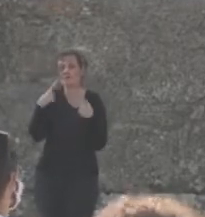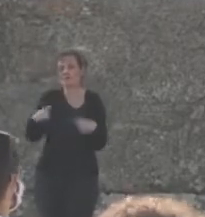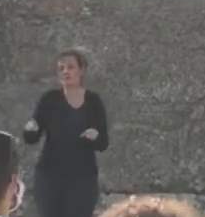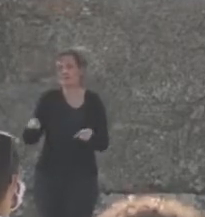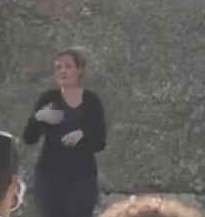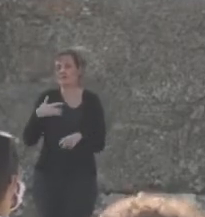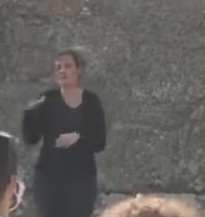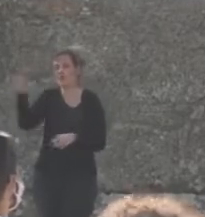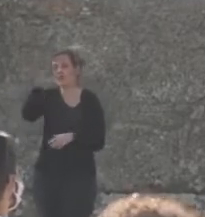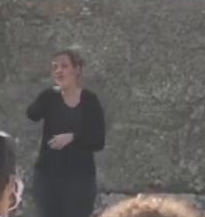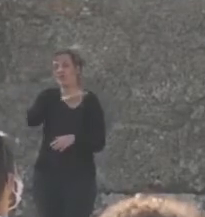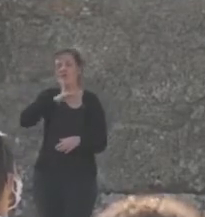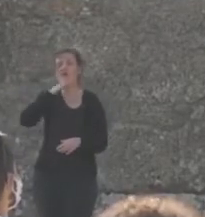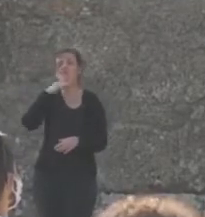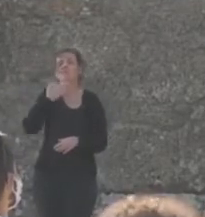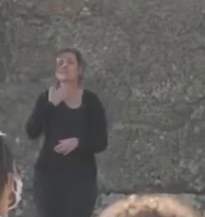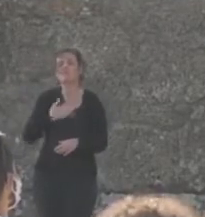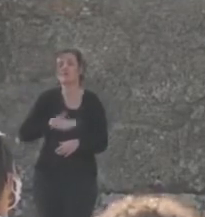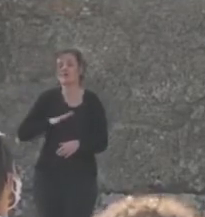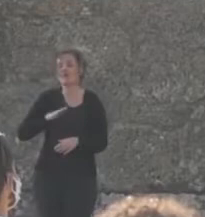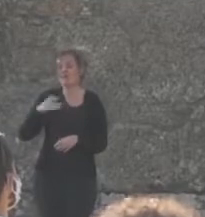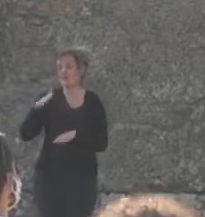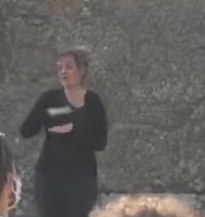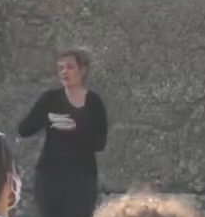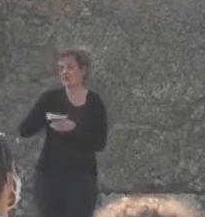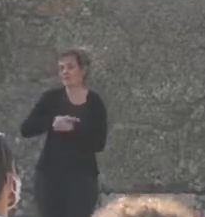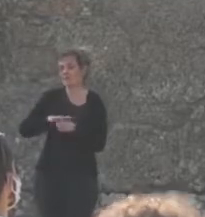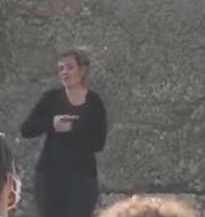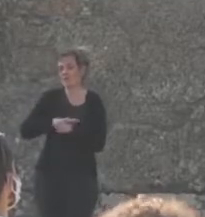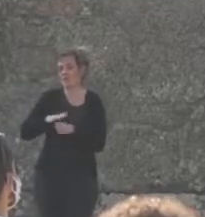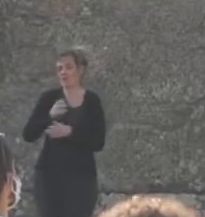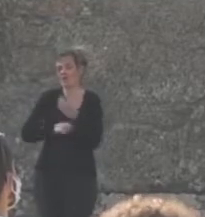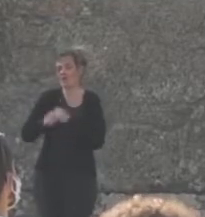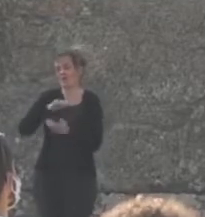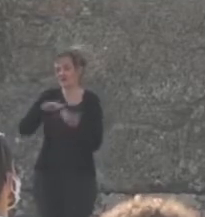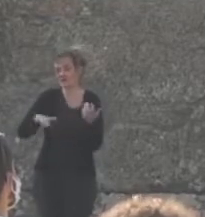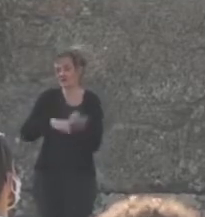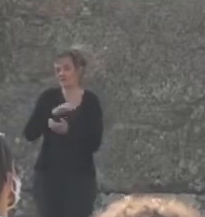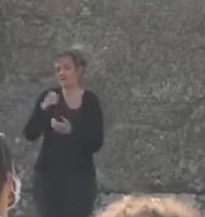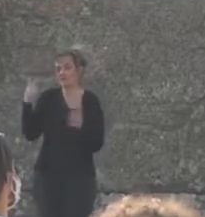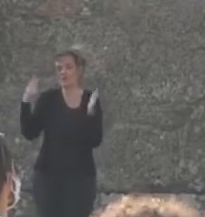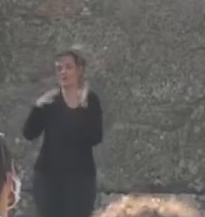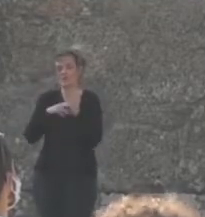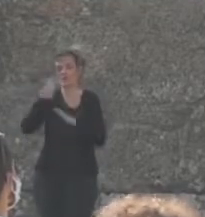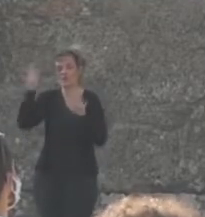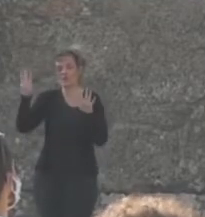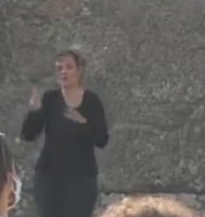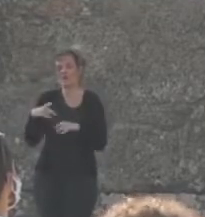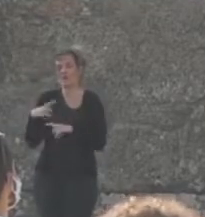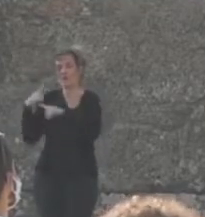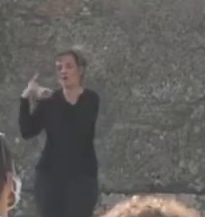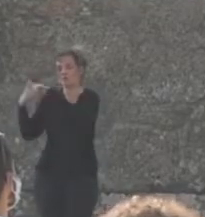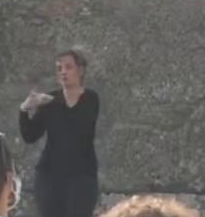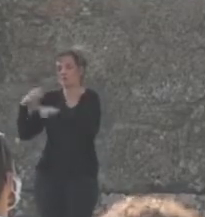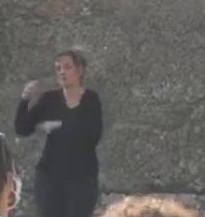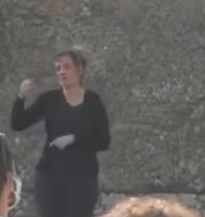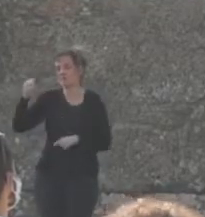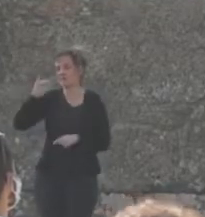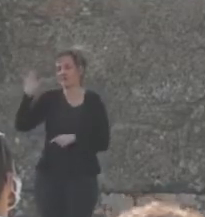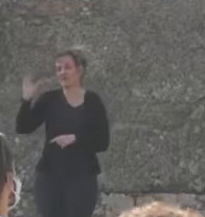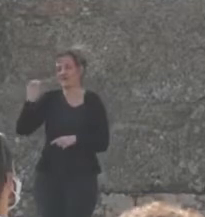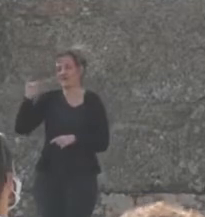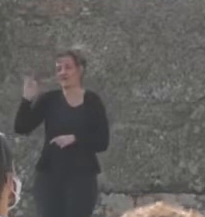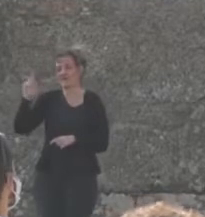e que na zona do Morrazo eran o Pozo da Revolta, coa colocación da placa no 2008 e a Cruz da Maceira, onde colocamos